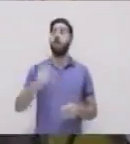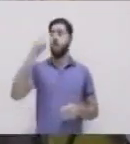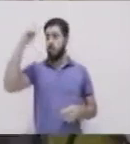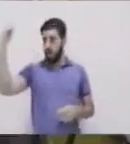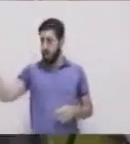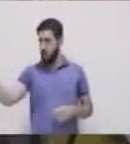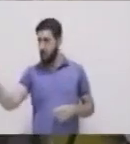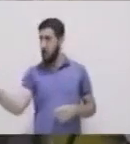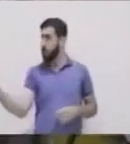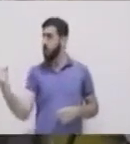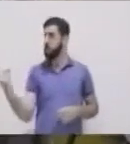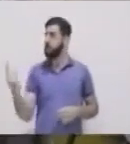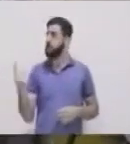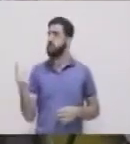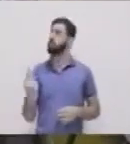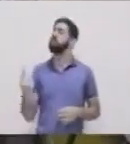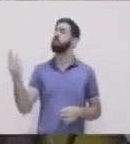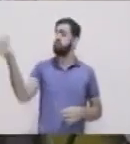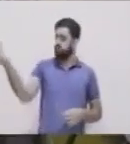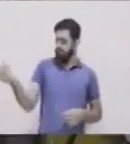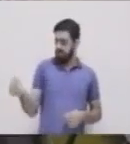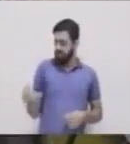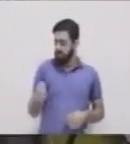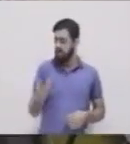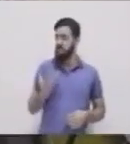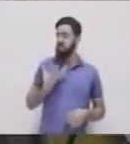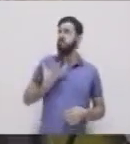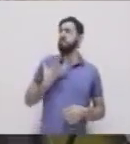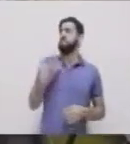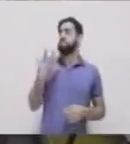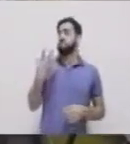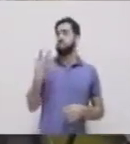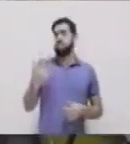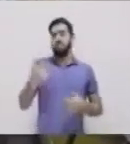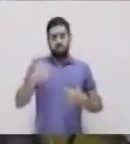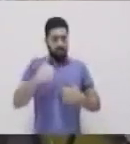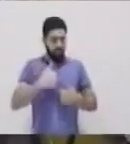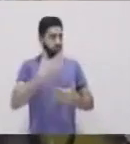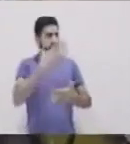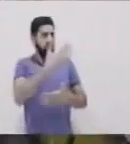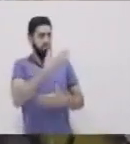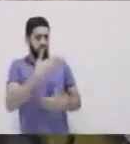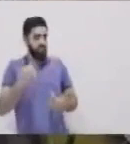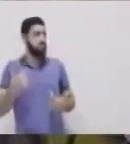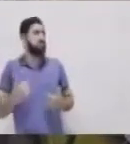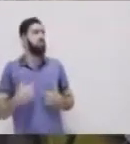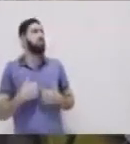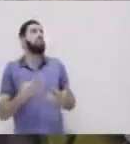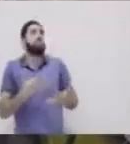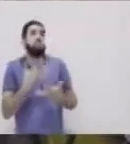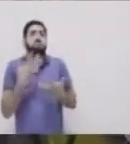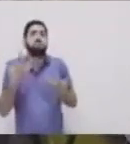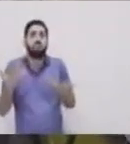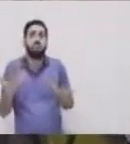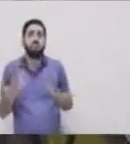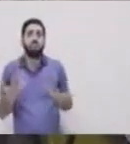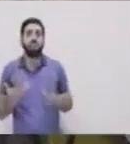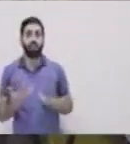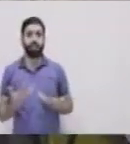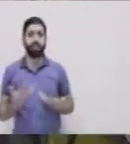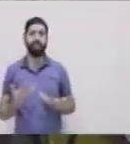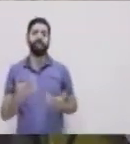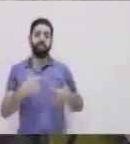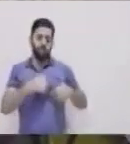provisión, y al regresar te diga como alforja